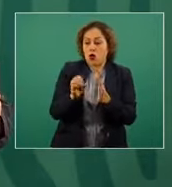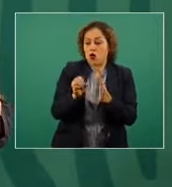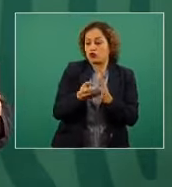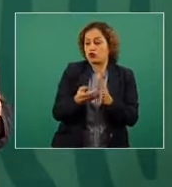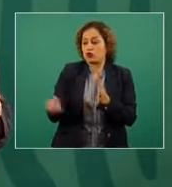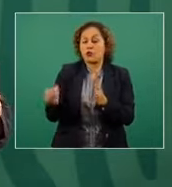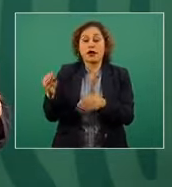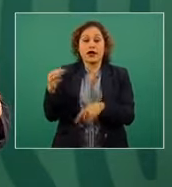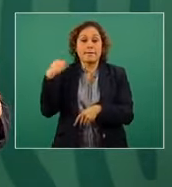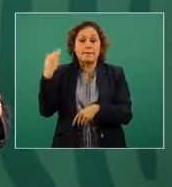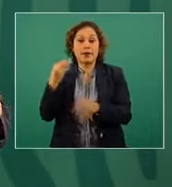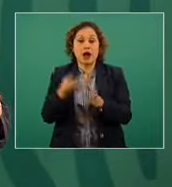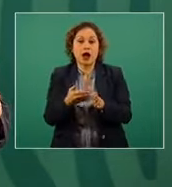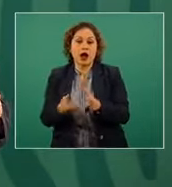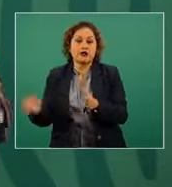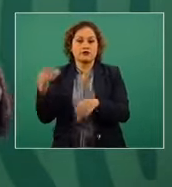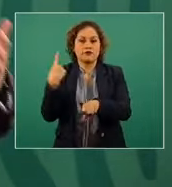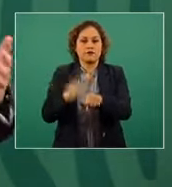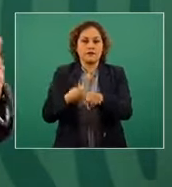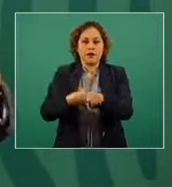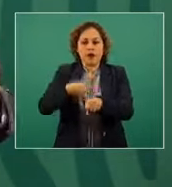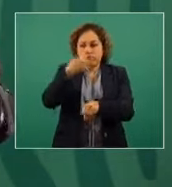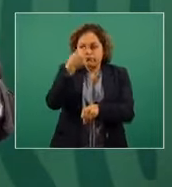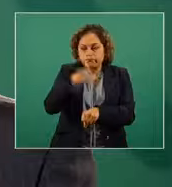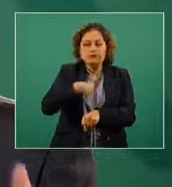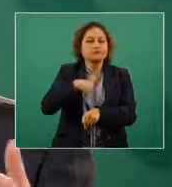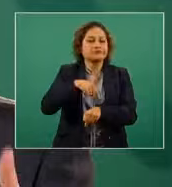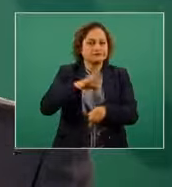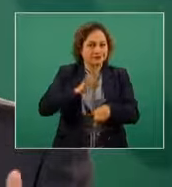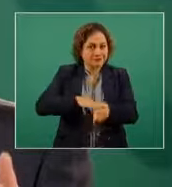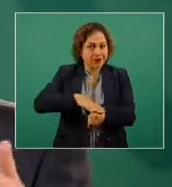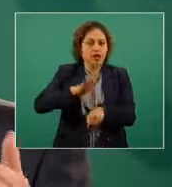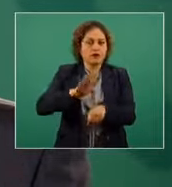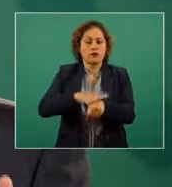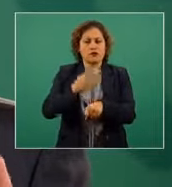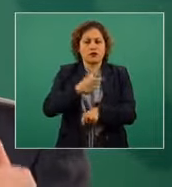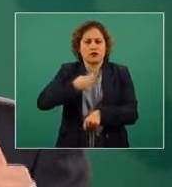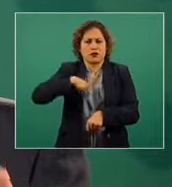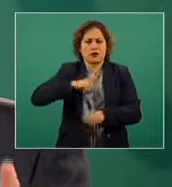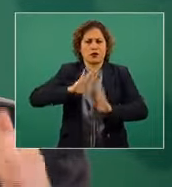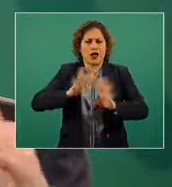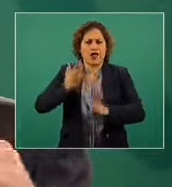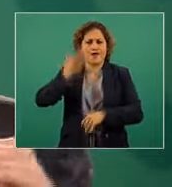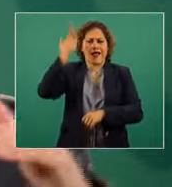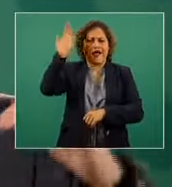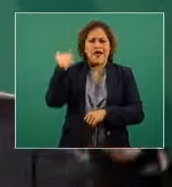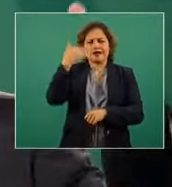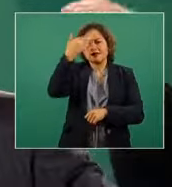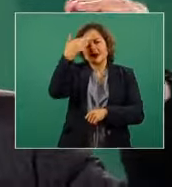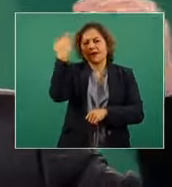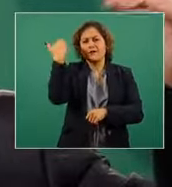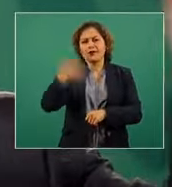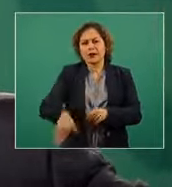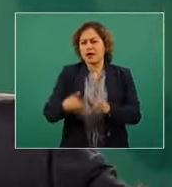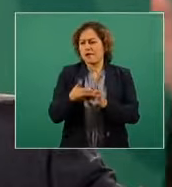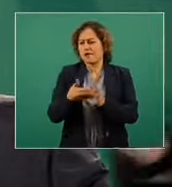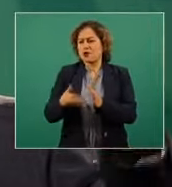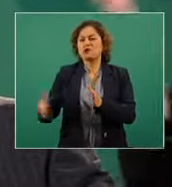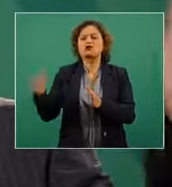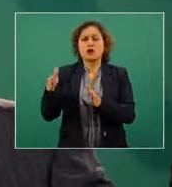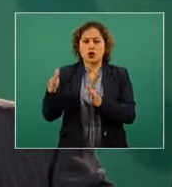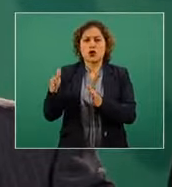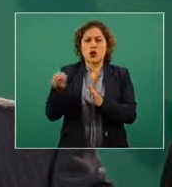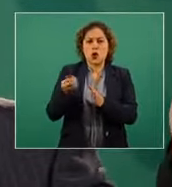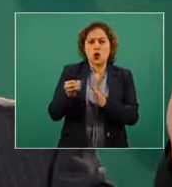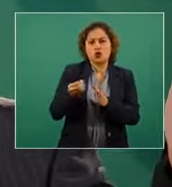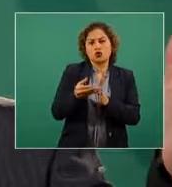los casos de enfermedad respiratoria y por eso sabíamos que empezando octubre de 2020 empezaría a subir, hasta